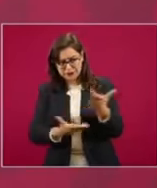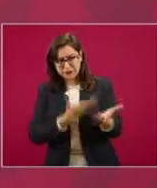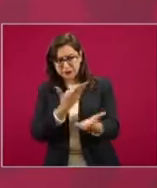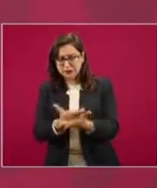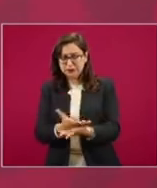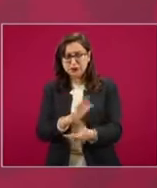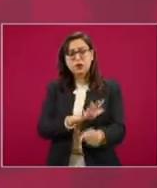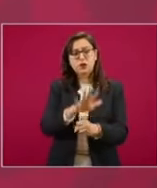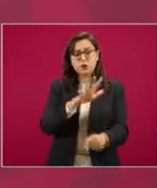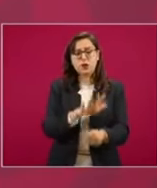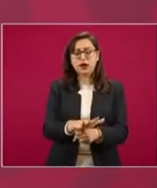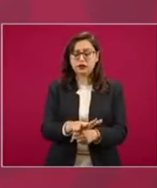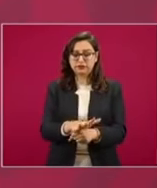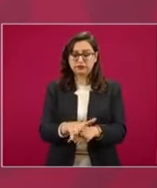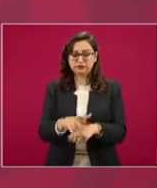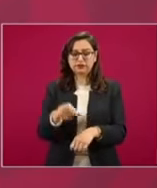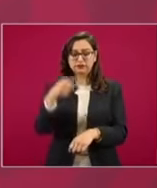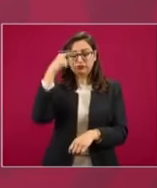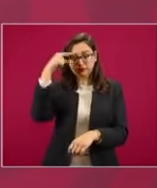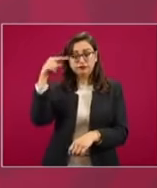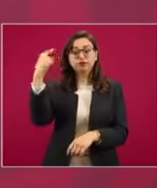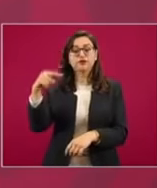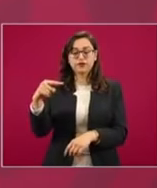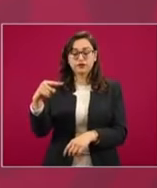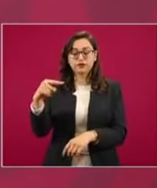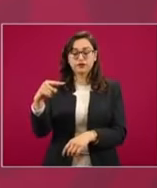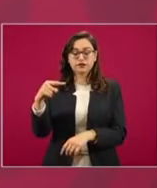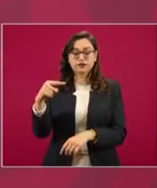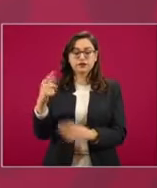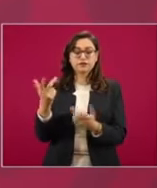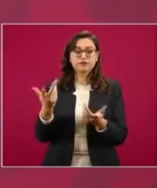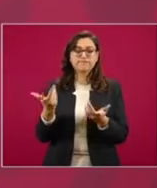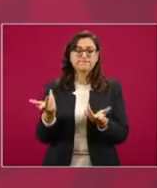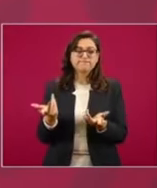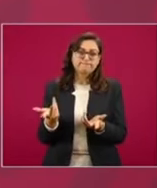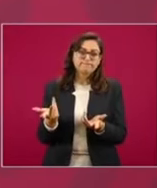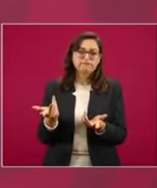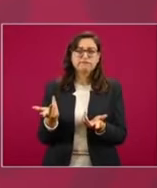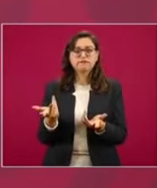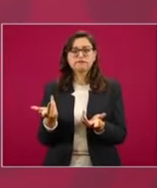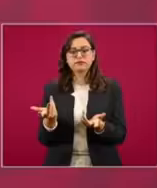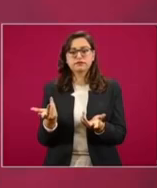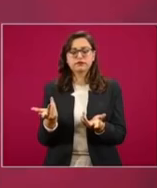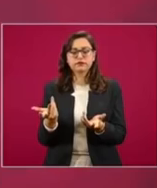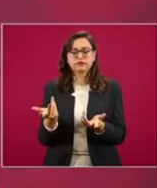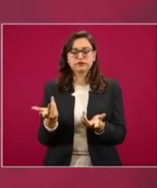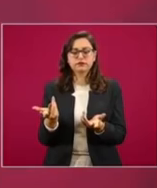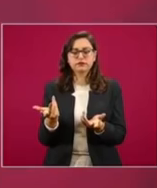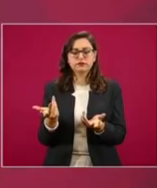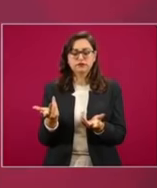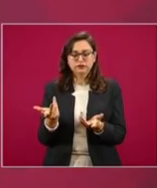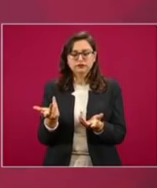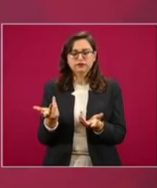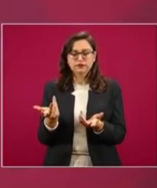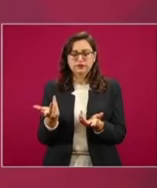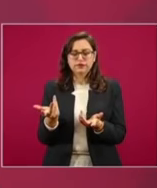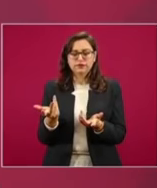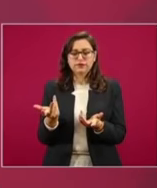eclesiásticas Para que eh eh se